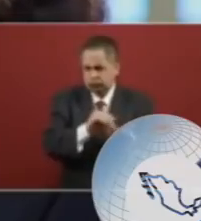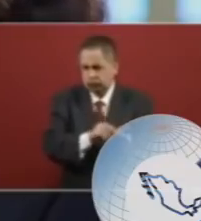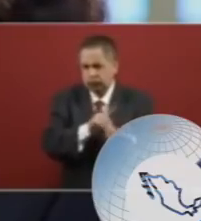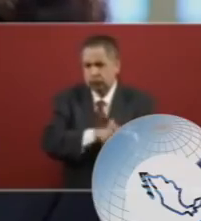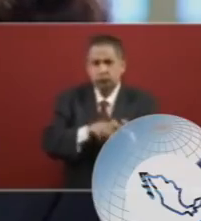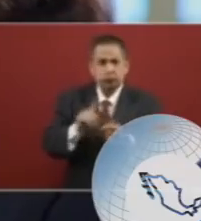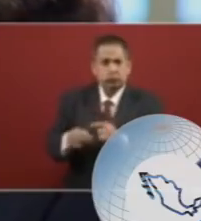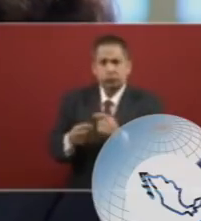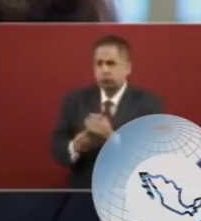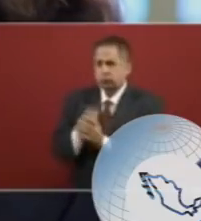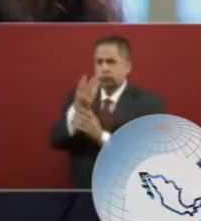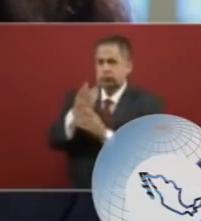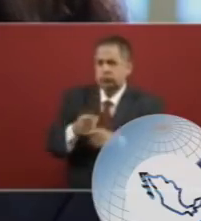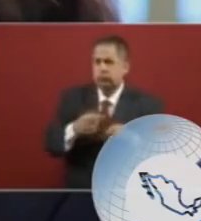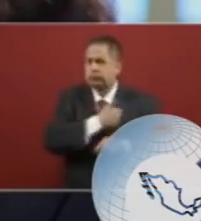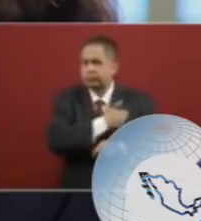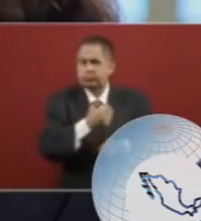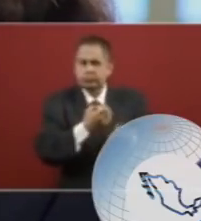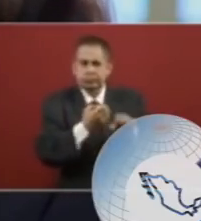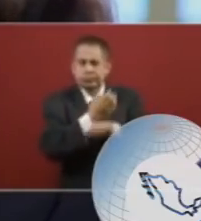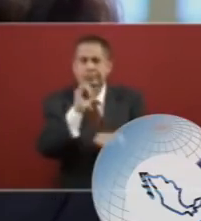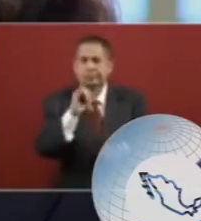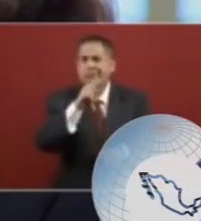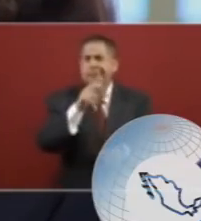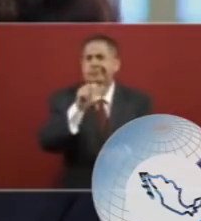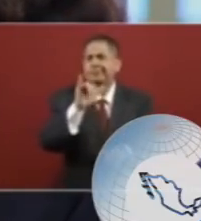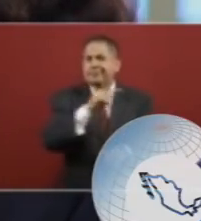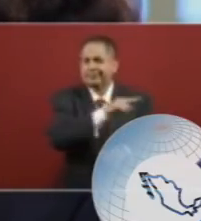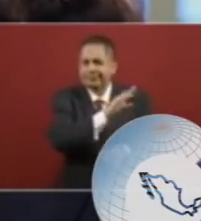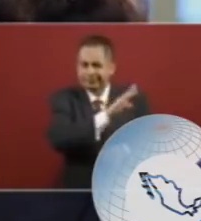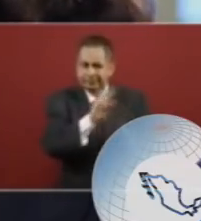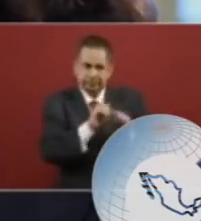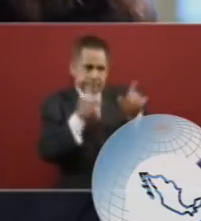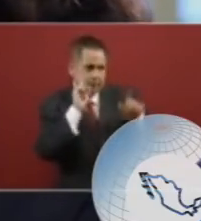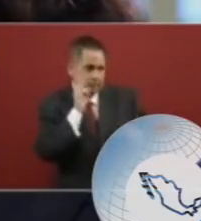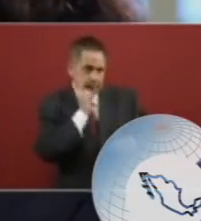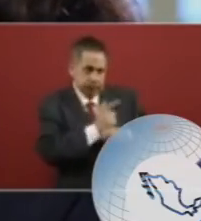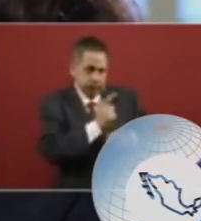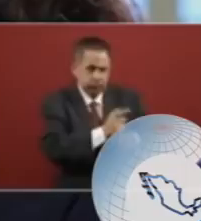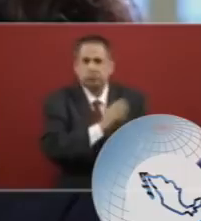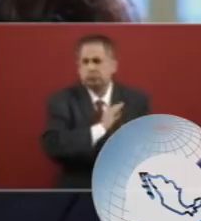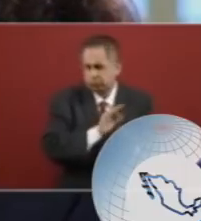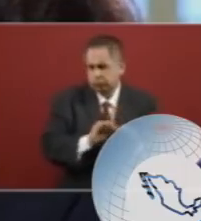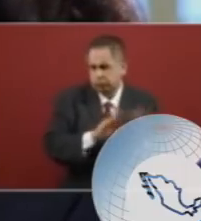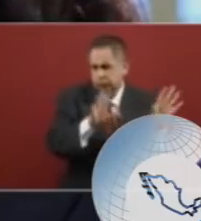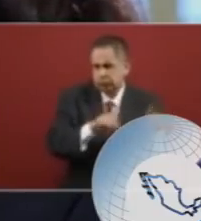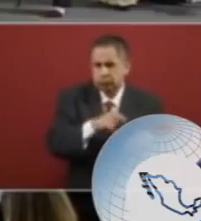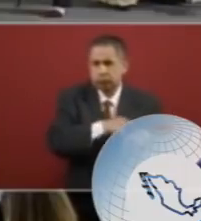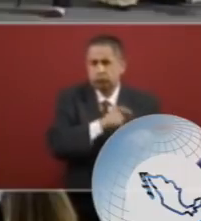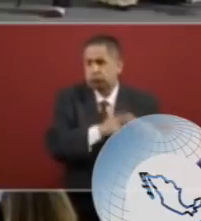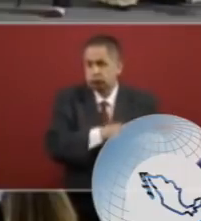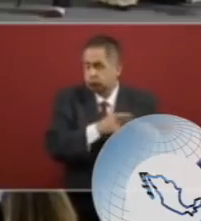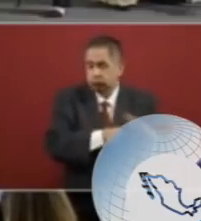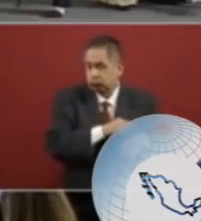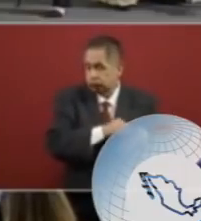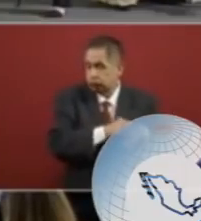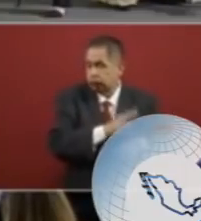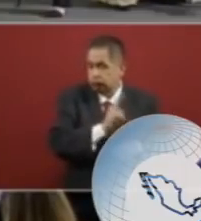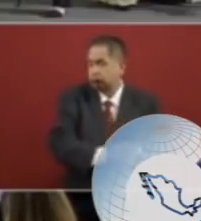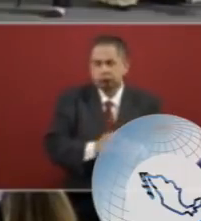los institutos de transparencia estatales o el nacional, porque es una información en tiempo real, ya les